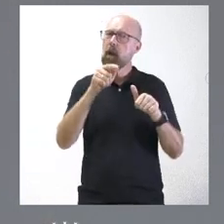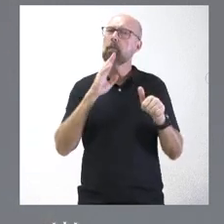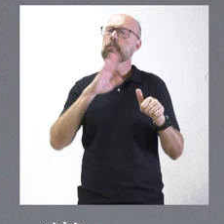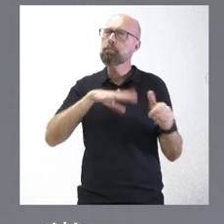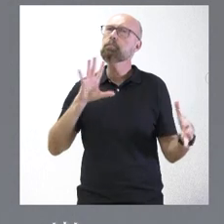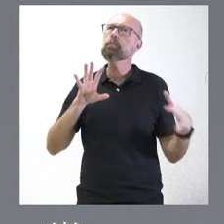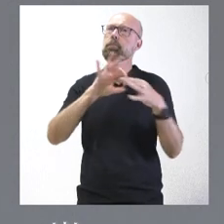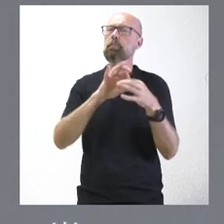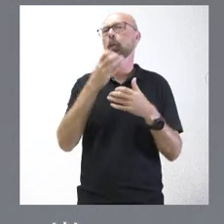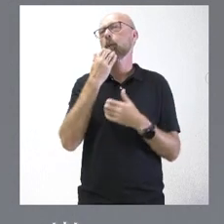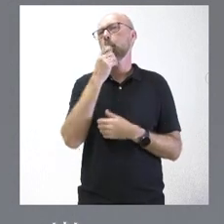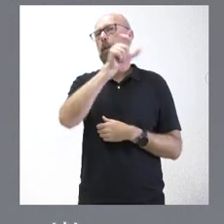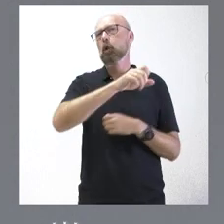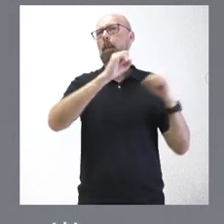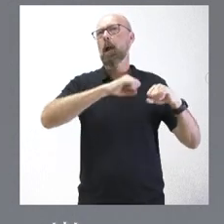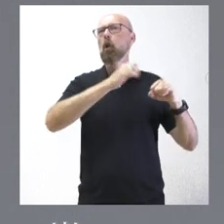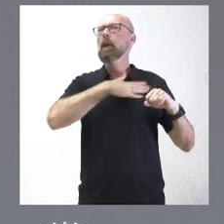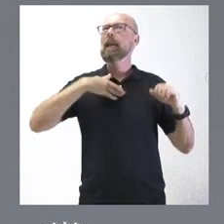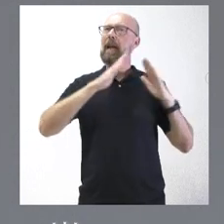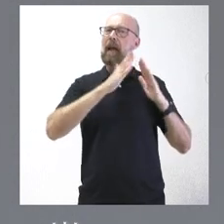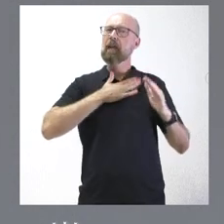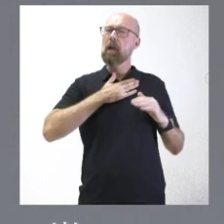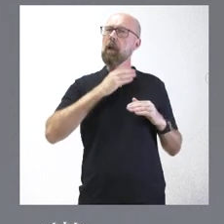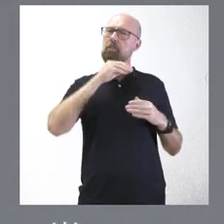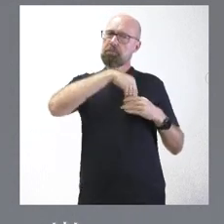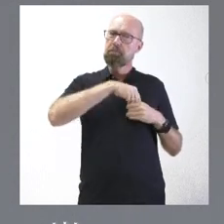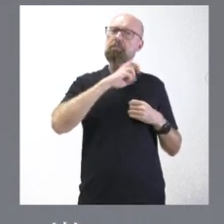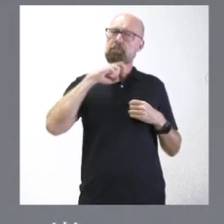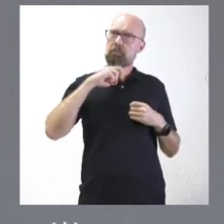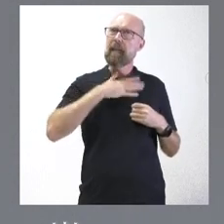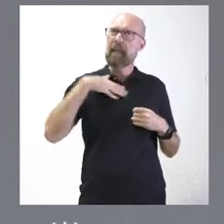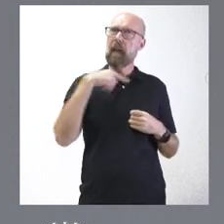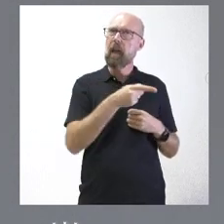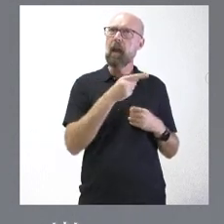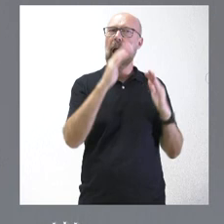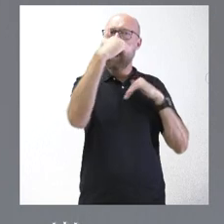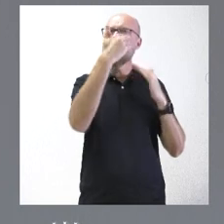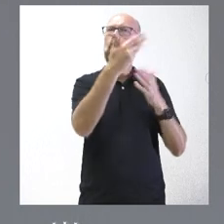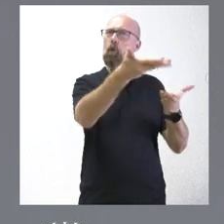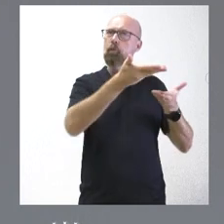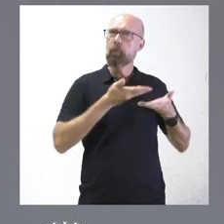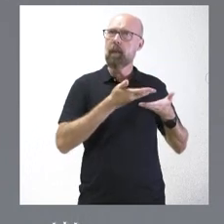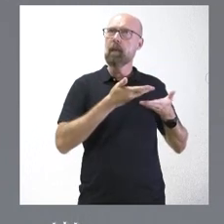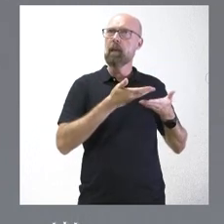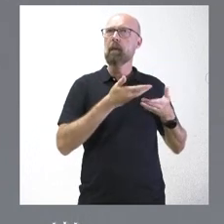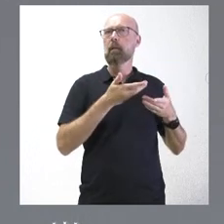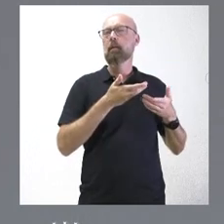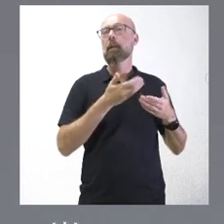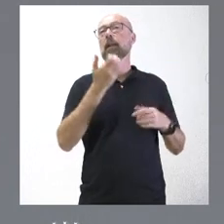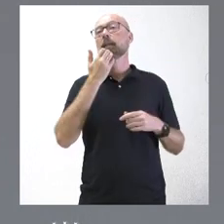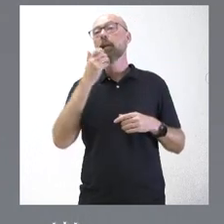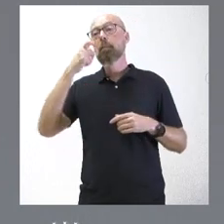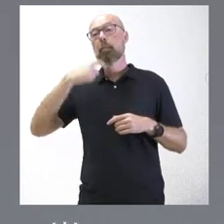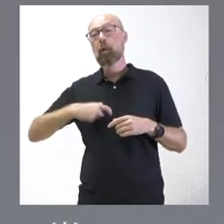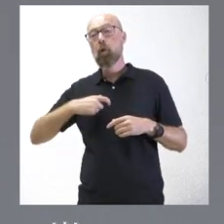que quieran quedarse en sus domicilios estén atendidas como Si estuvieran en un centro Residencial y las personas que estén